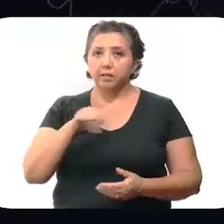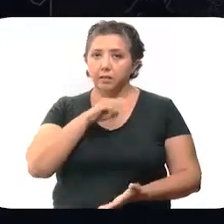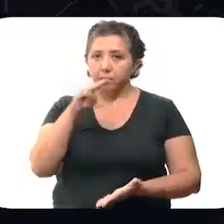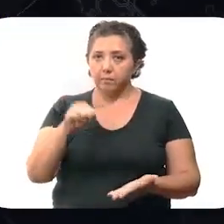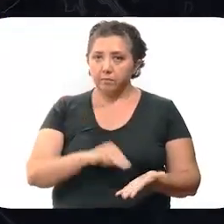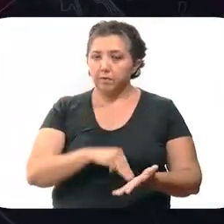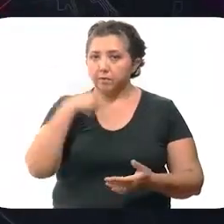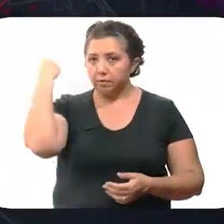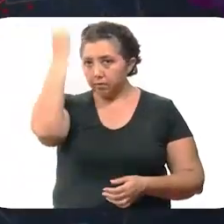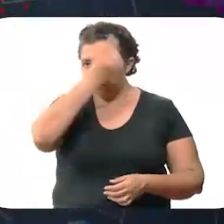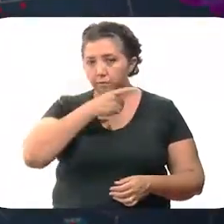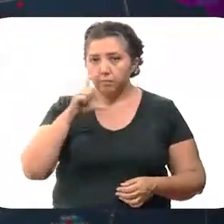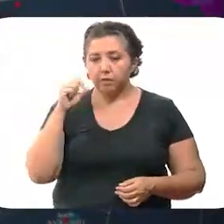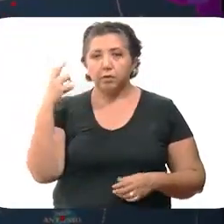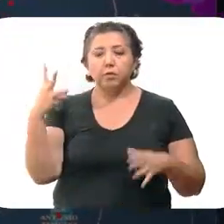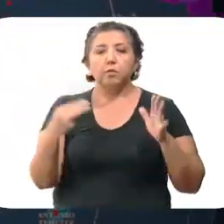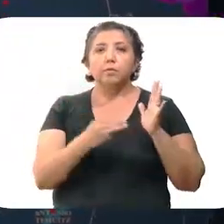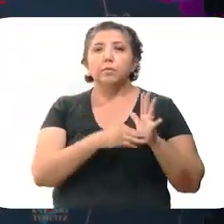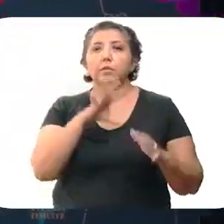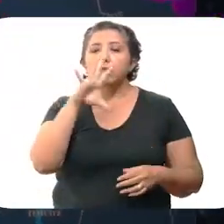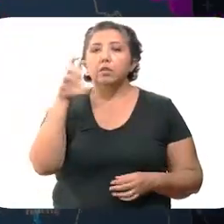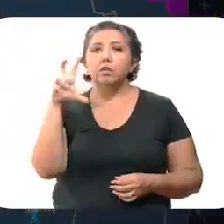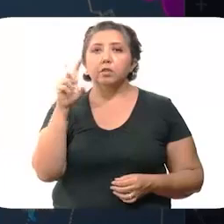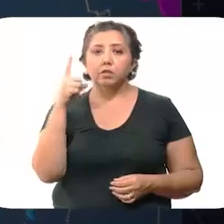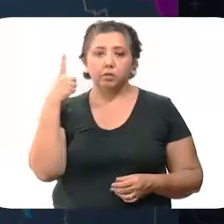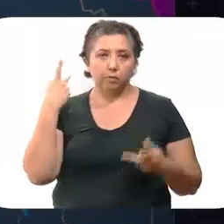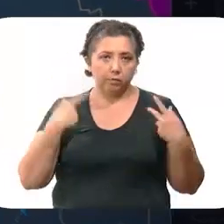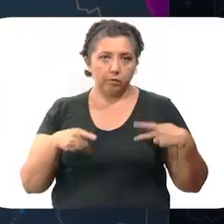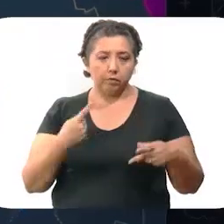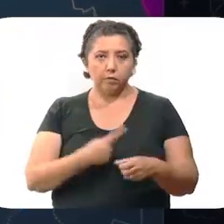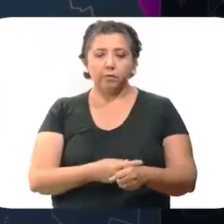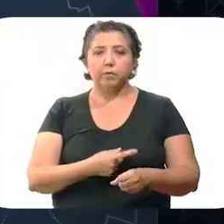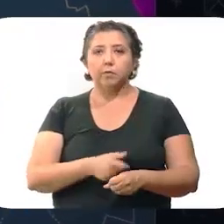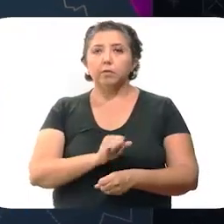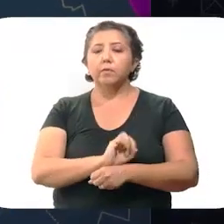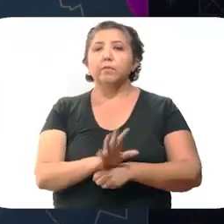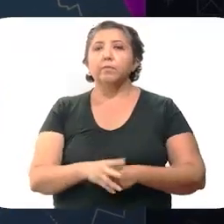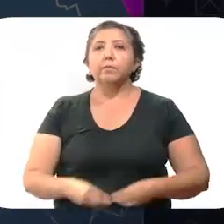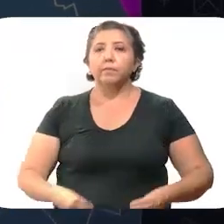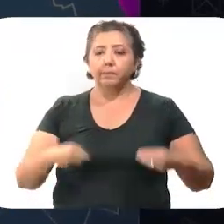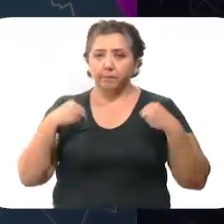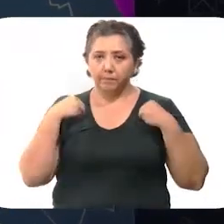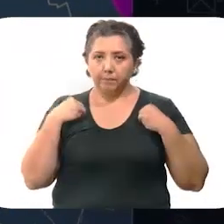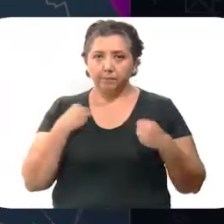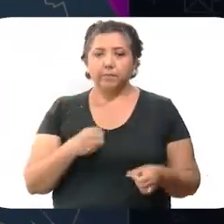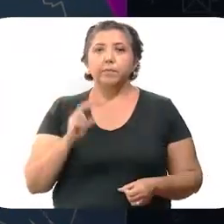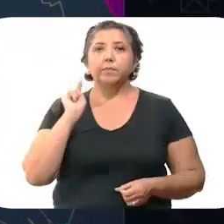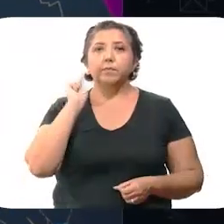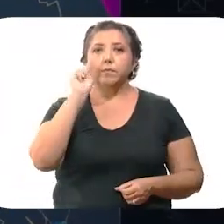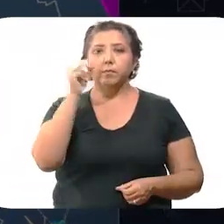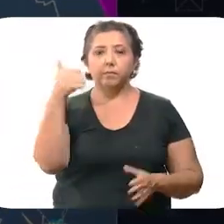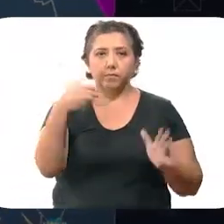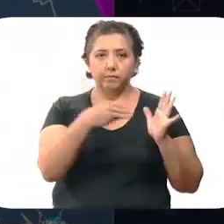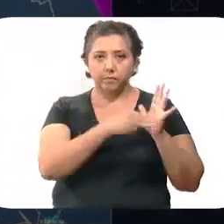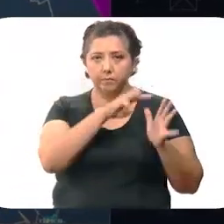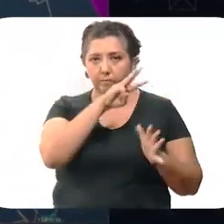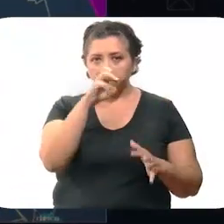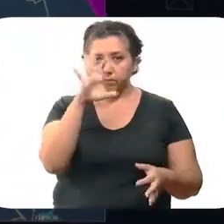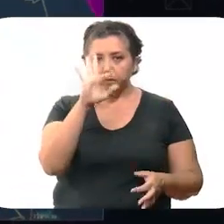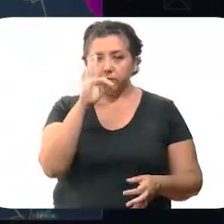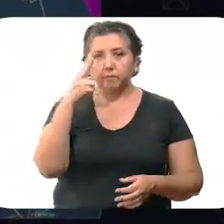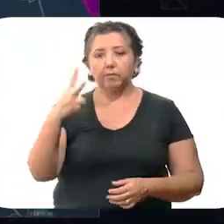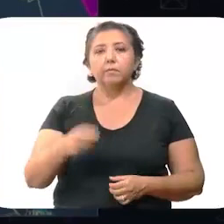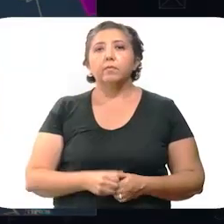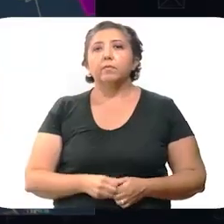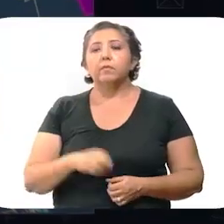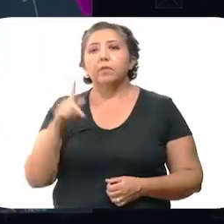Mérida se han diagnosticado 22.531 personas contagiadas de coronavirus que viven en la zona norte